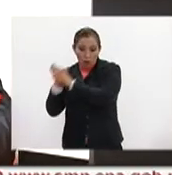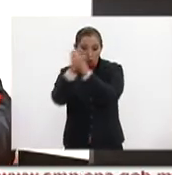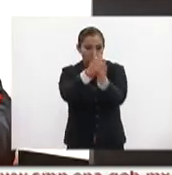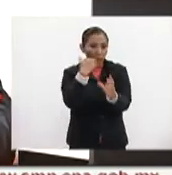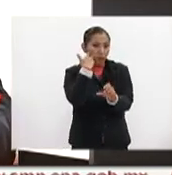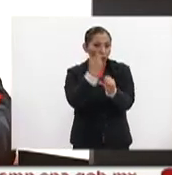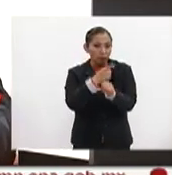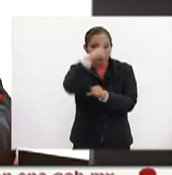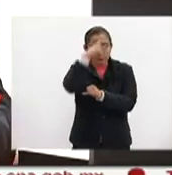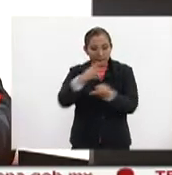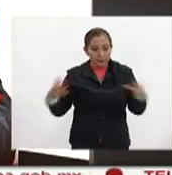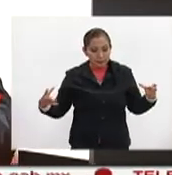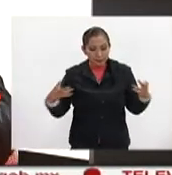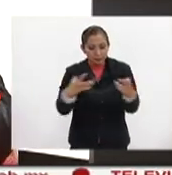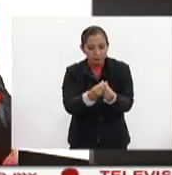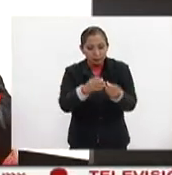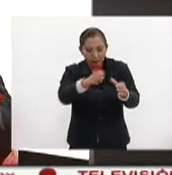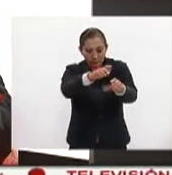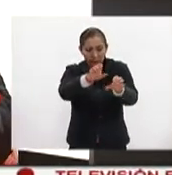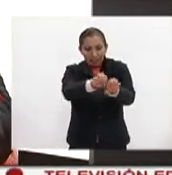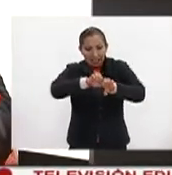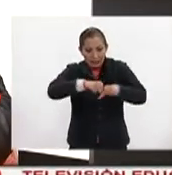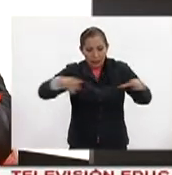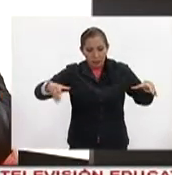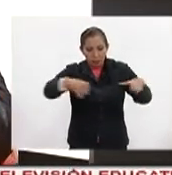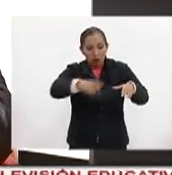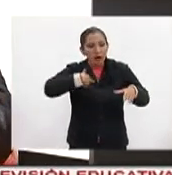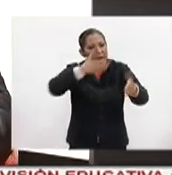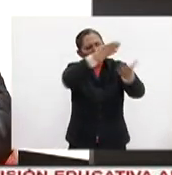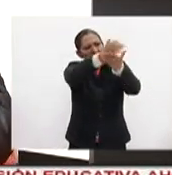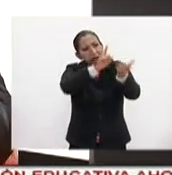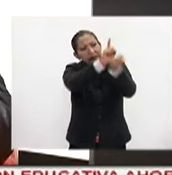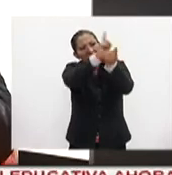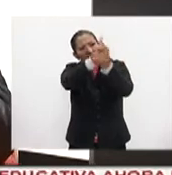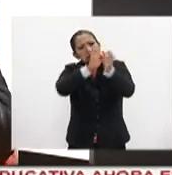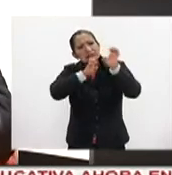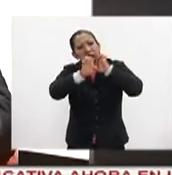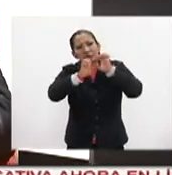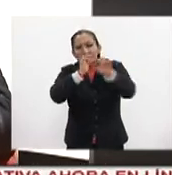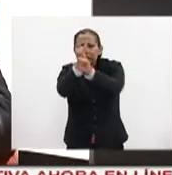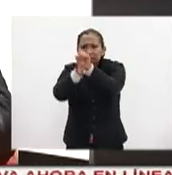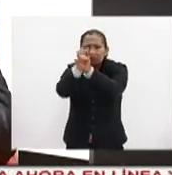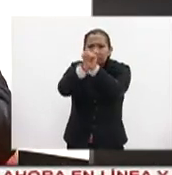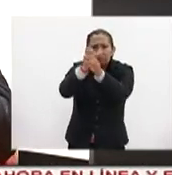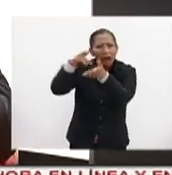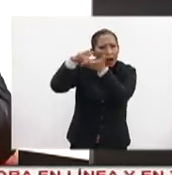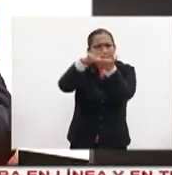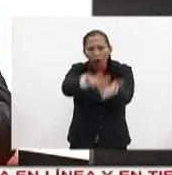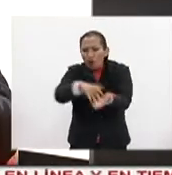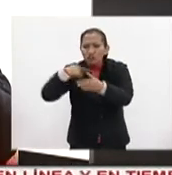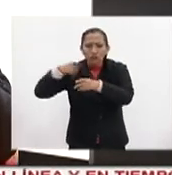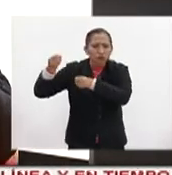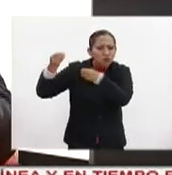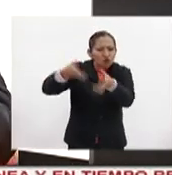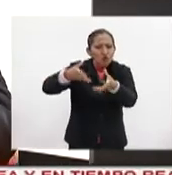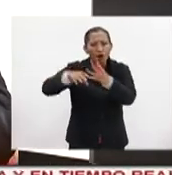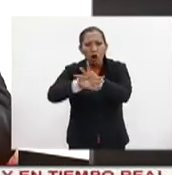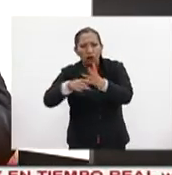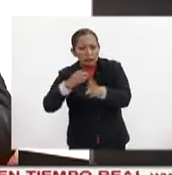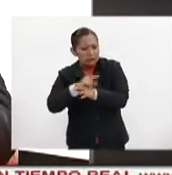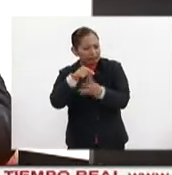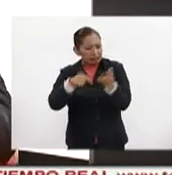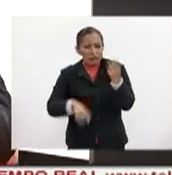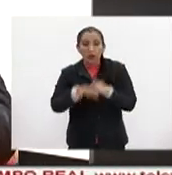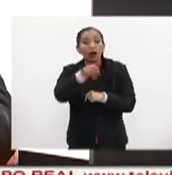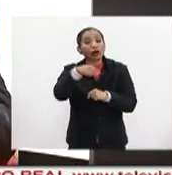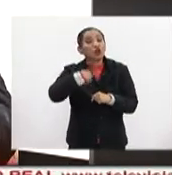voluntarios mexicanos que están en los censos, en las entrevistas, en los apoyos, en las entregas. Lo más importante